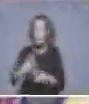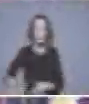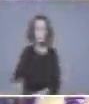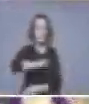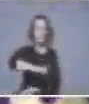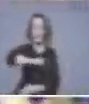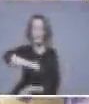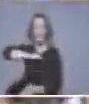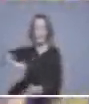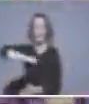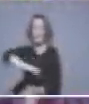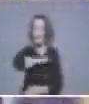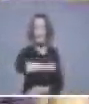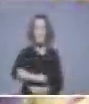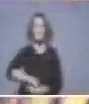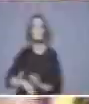por saco.